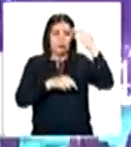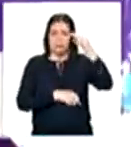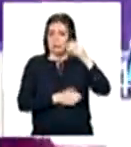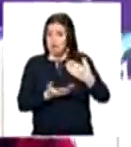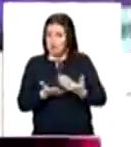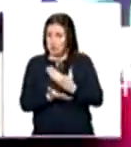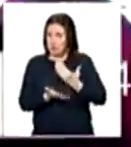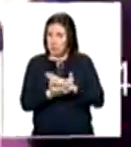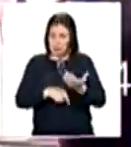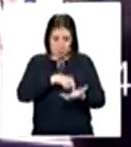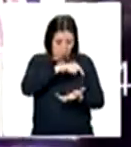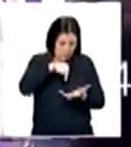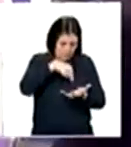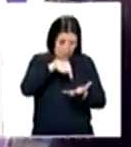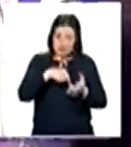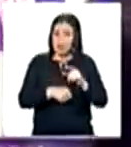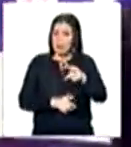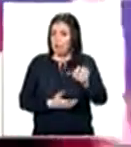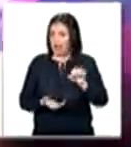disco del cantante Luis Miguel.